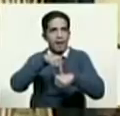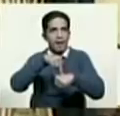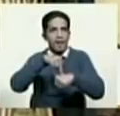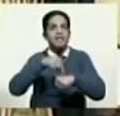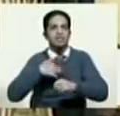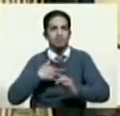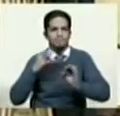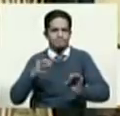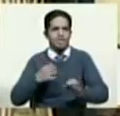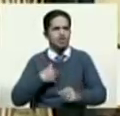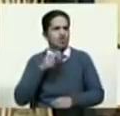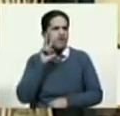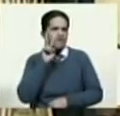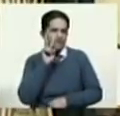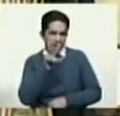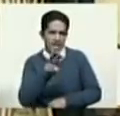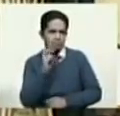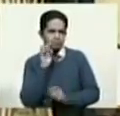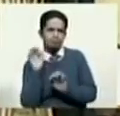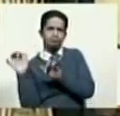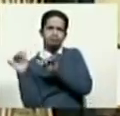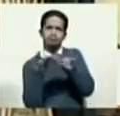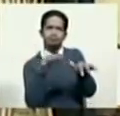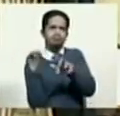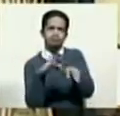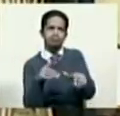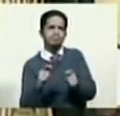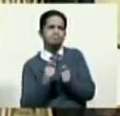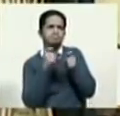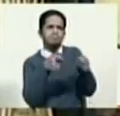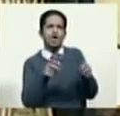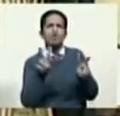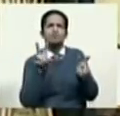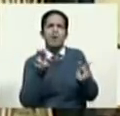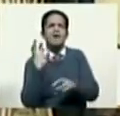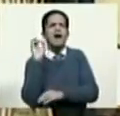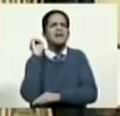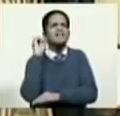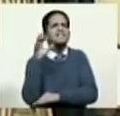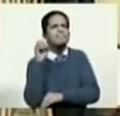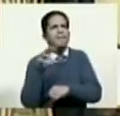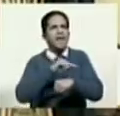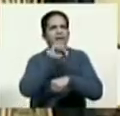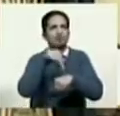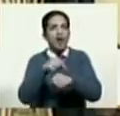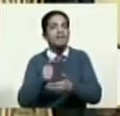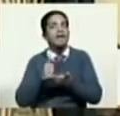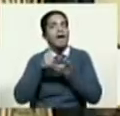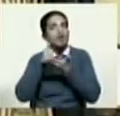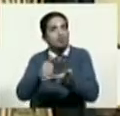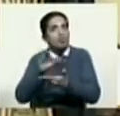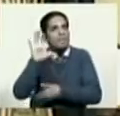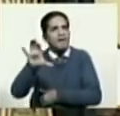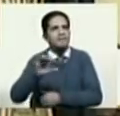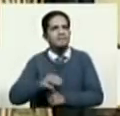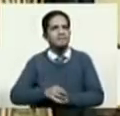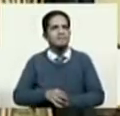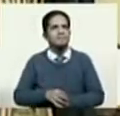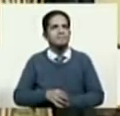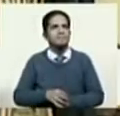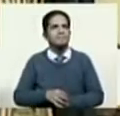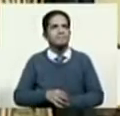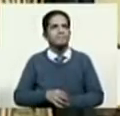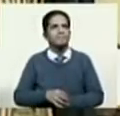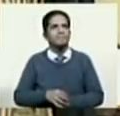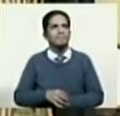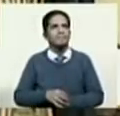Yo quiero ver al pueblo votando y eligiendo una nueva Asamblea Nacional que estabilice el país, que ayude al país, que supere el